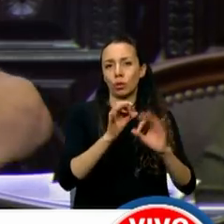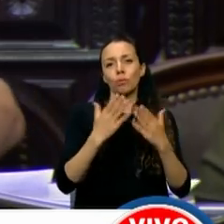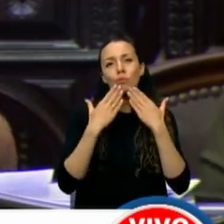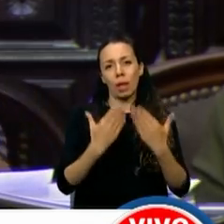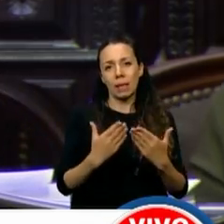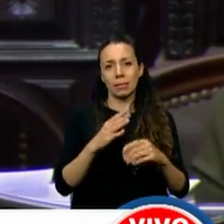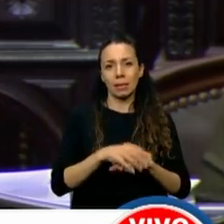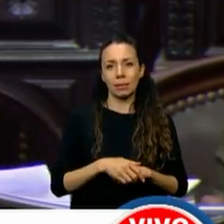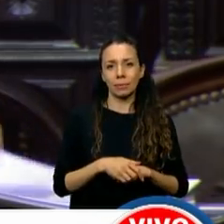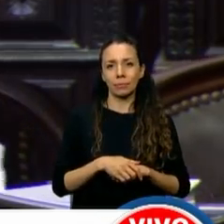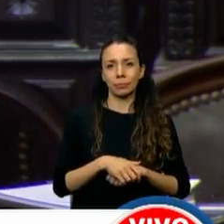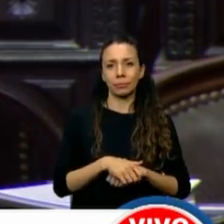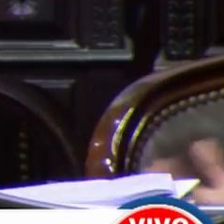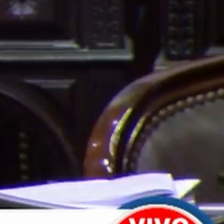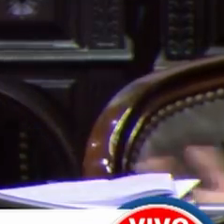gracias